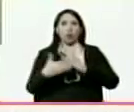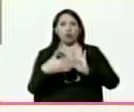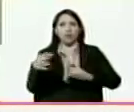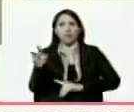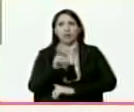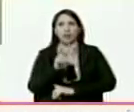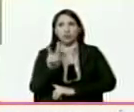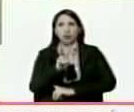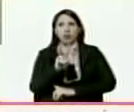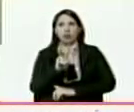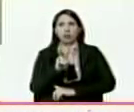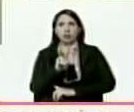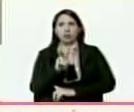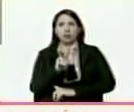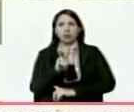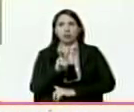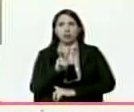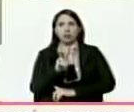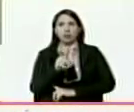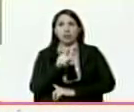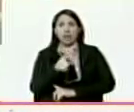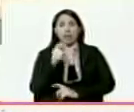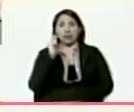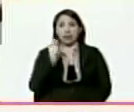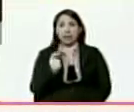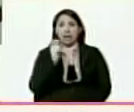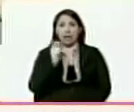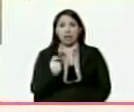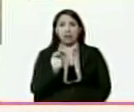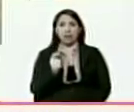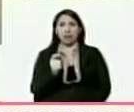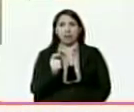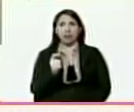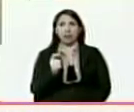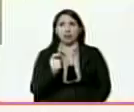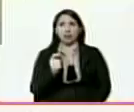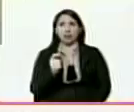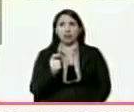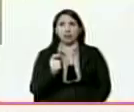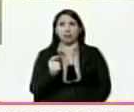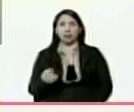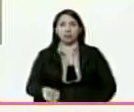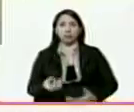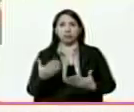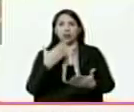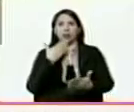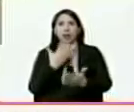Eso es una tarea, pues, que nos llevamos pendiente gracias a su intervención.